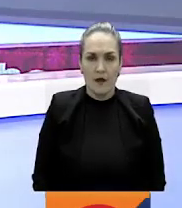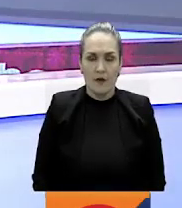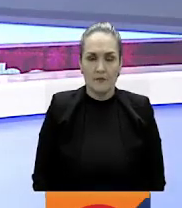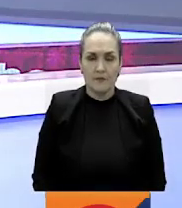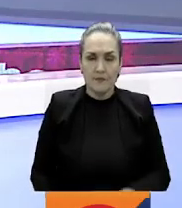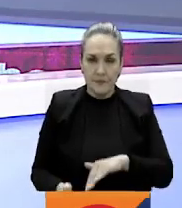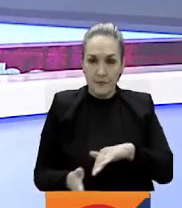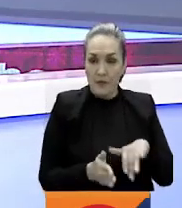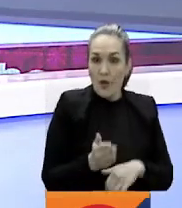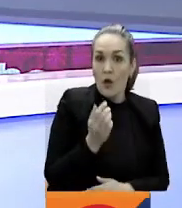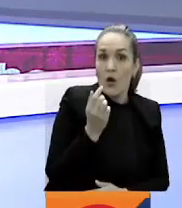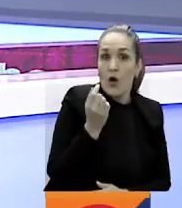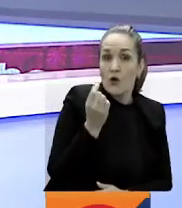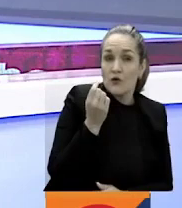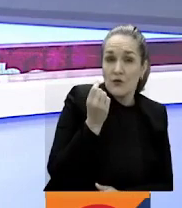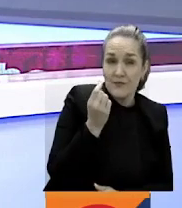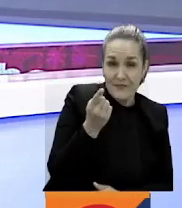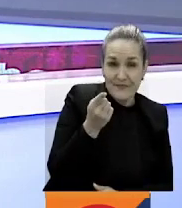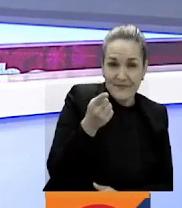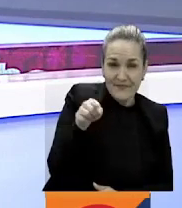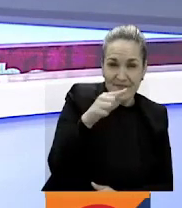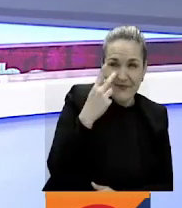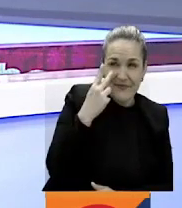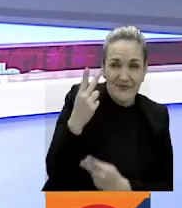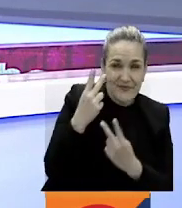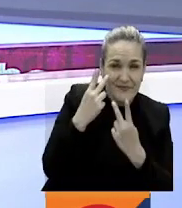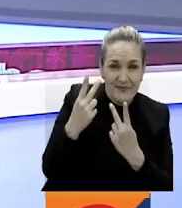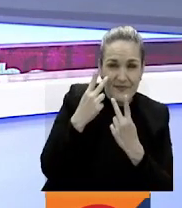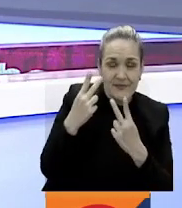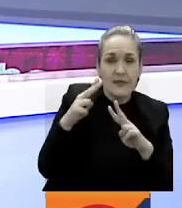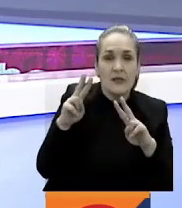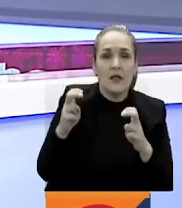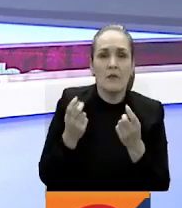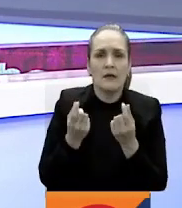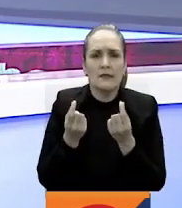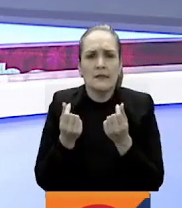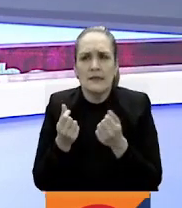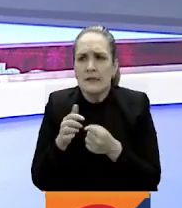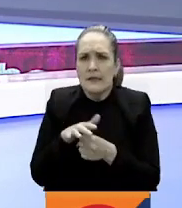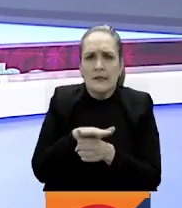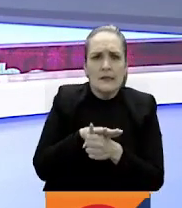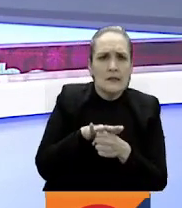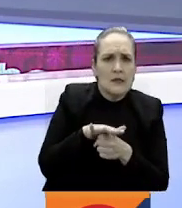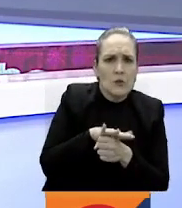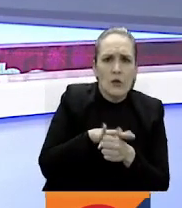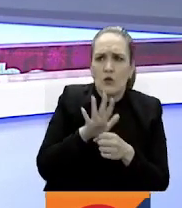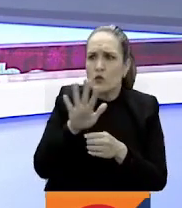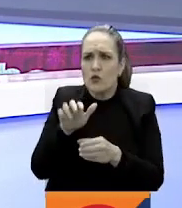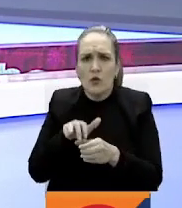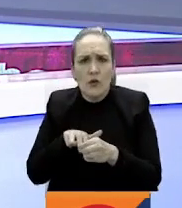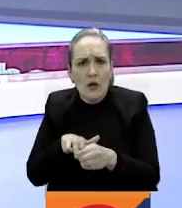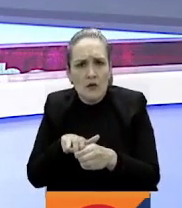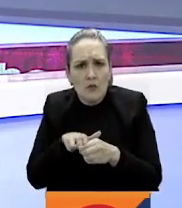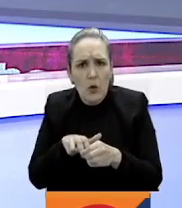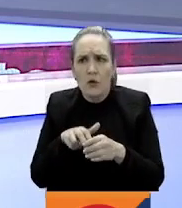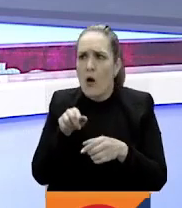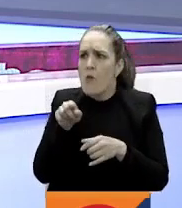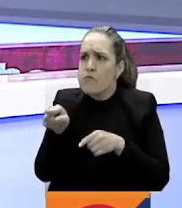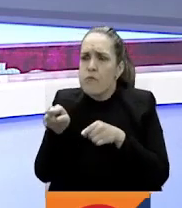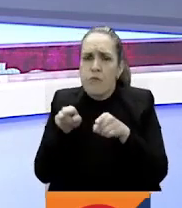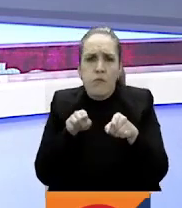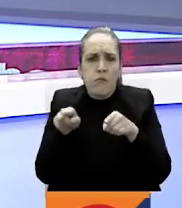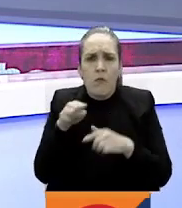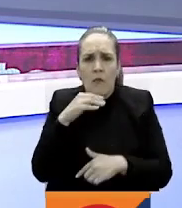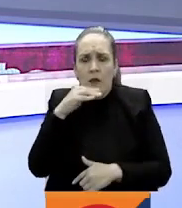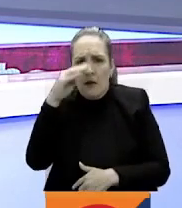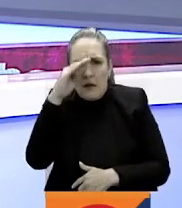En días recientes hemos escuchado varias noticias relacionadas con problemas financieros en los sistemas de transporte masivo de varias ciudades del país. Por